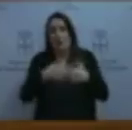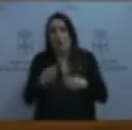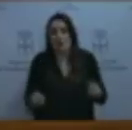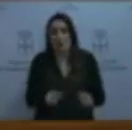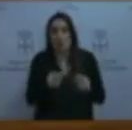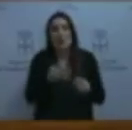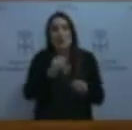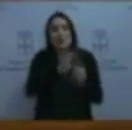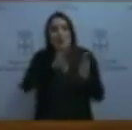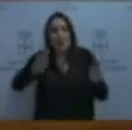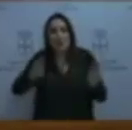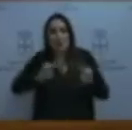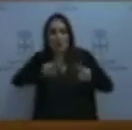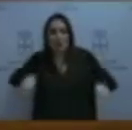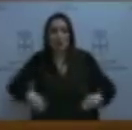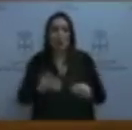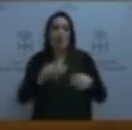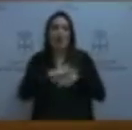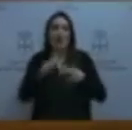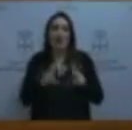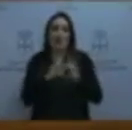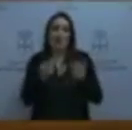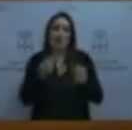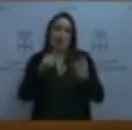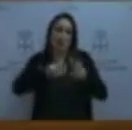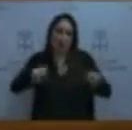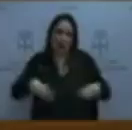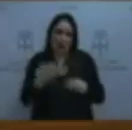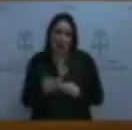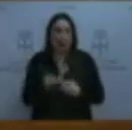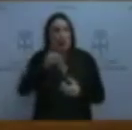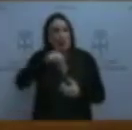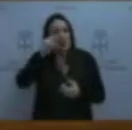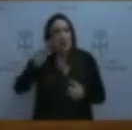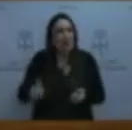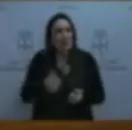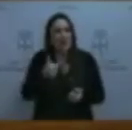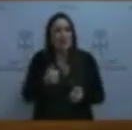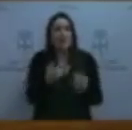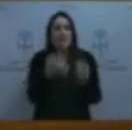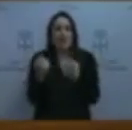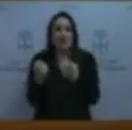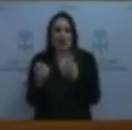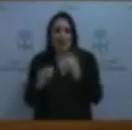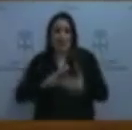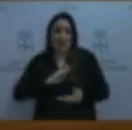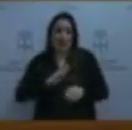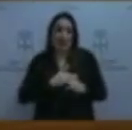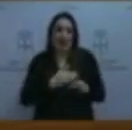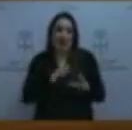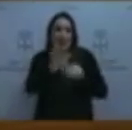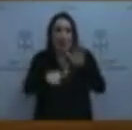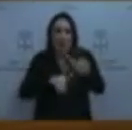de las páginas web y las redes sociales. Pero lo realmente preocupante es la falta de capacidad de convocatoria en el plazo digno de